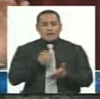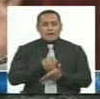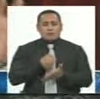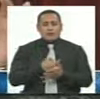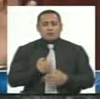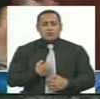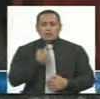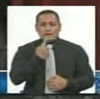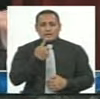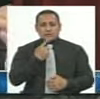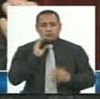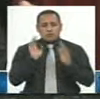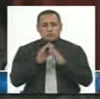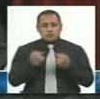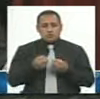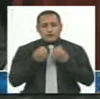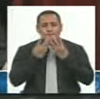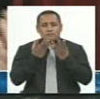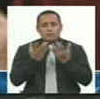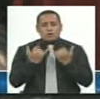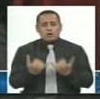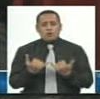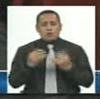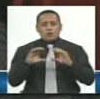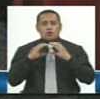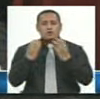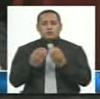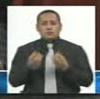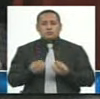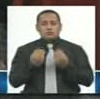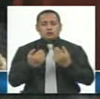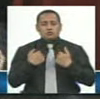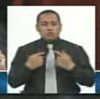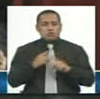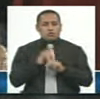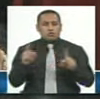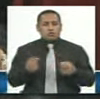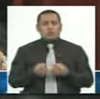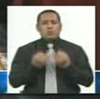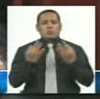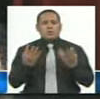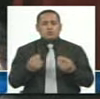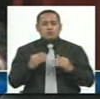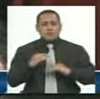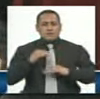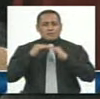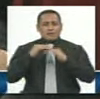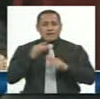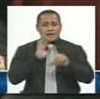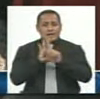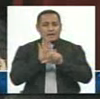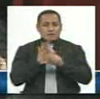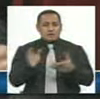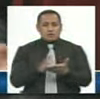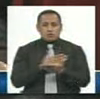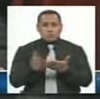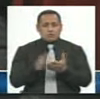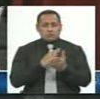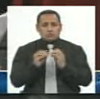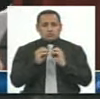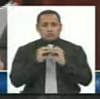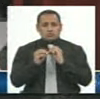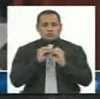precisarlo, o sea, les doy un monto referencial, congresista, porque yo no tengo, los montos todavía se están ajustando, o sea, legalmente no están